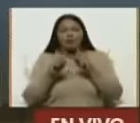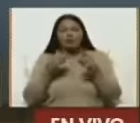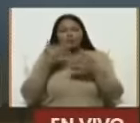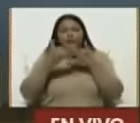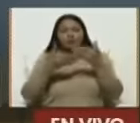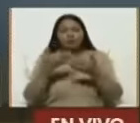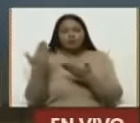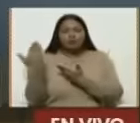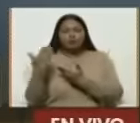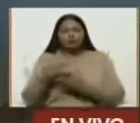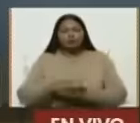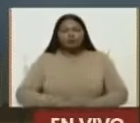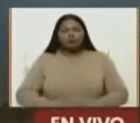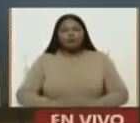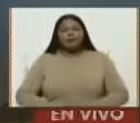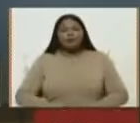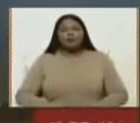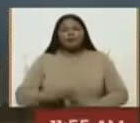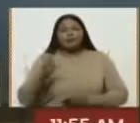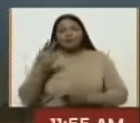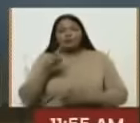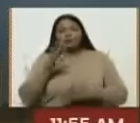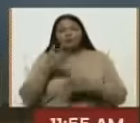continuación, aproximadamente 20